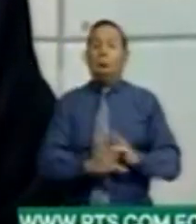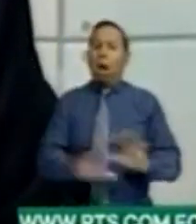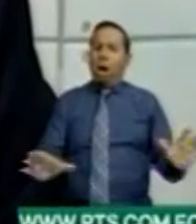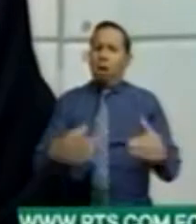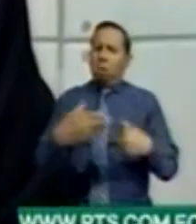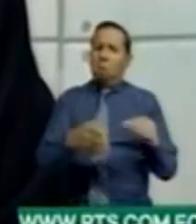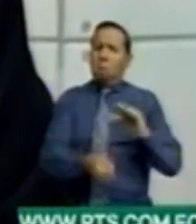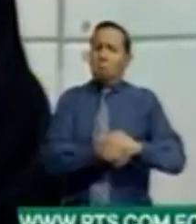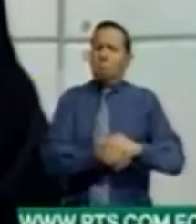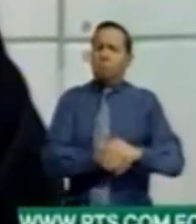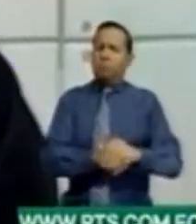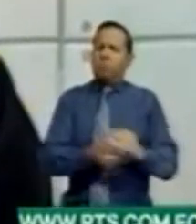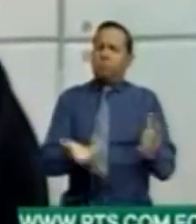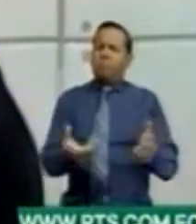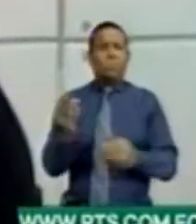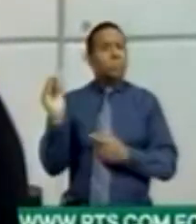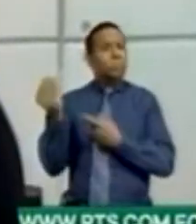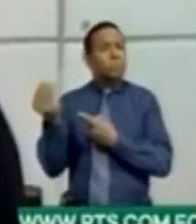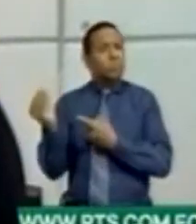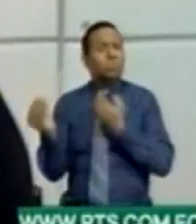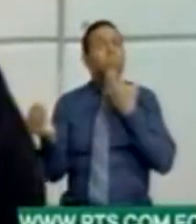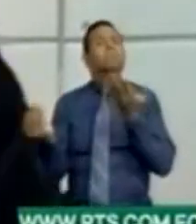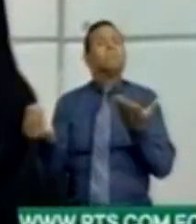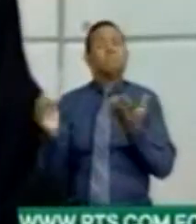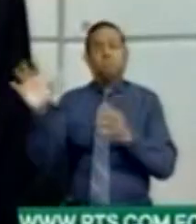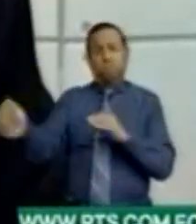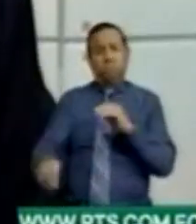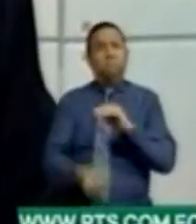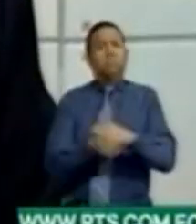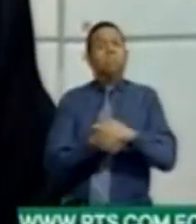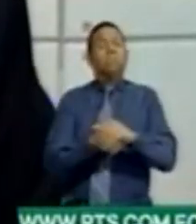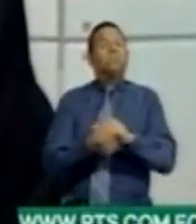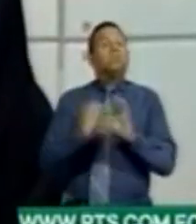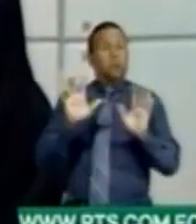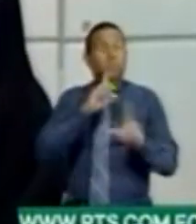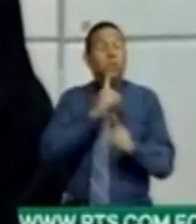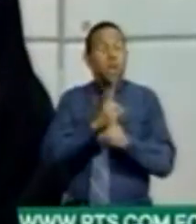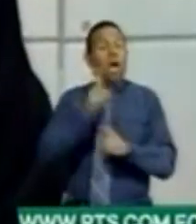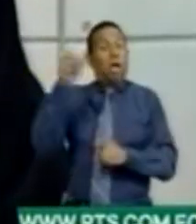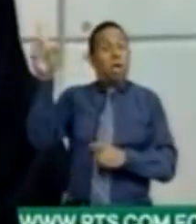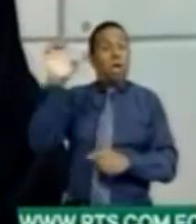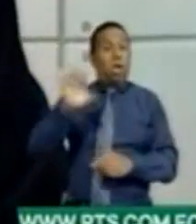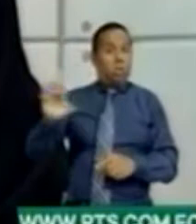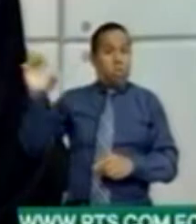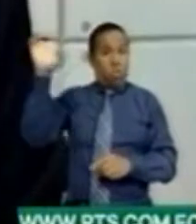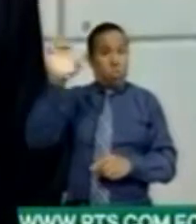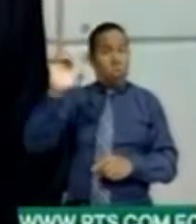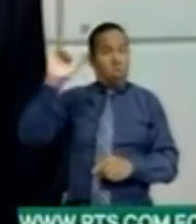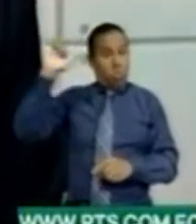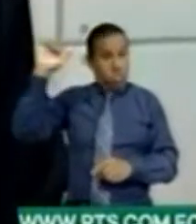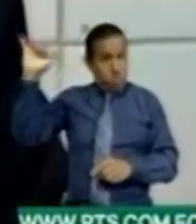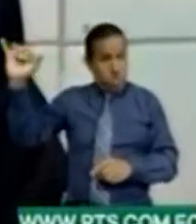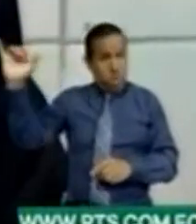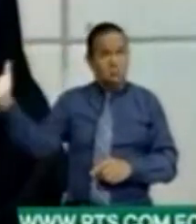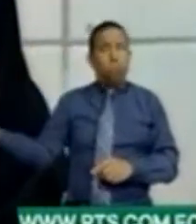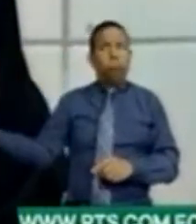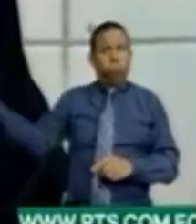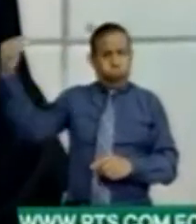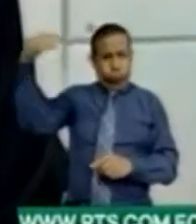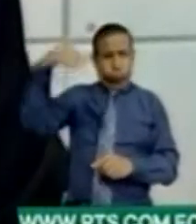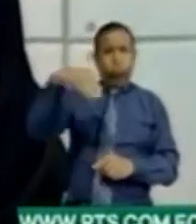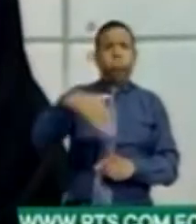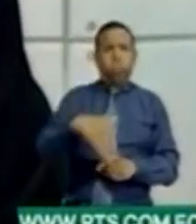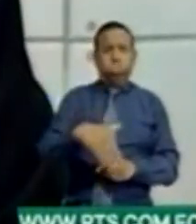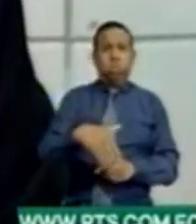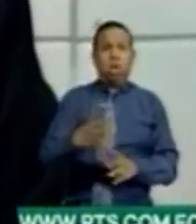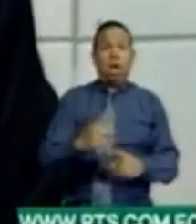adolescente, la razón de su aislamiento fue que vino de Europa. Más bien fue una alerta dada en el colegio y eso hizo